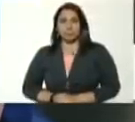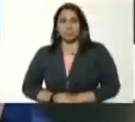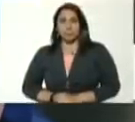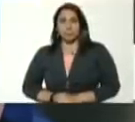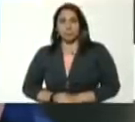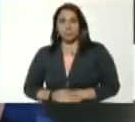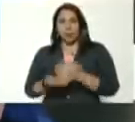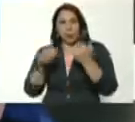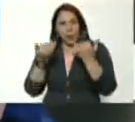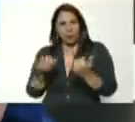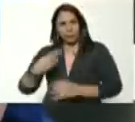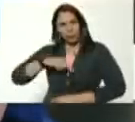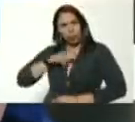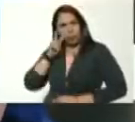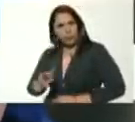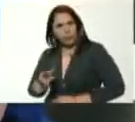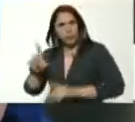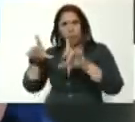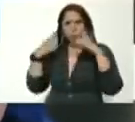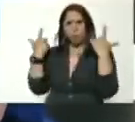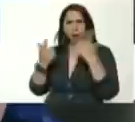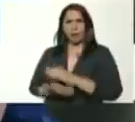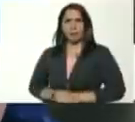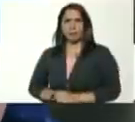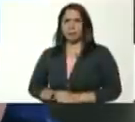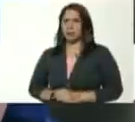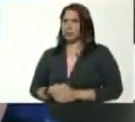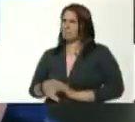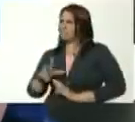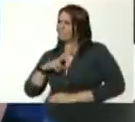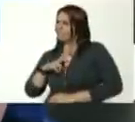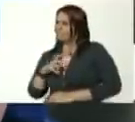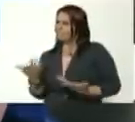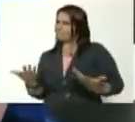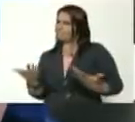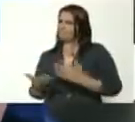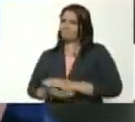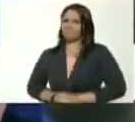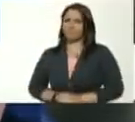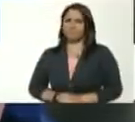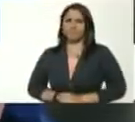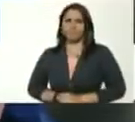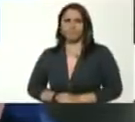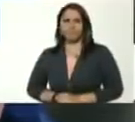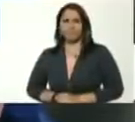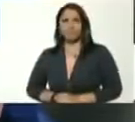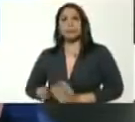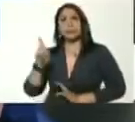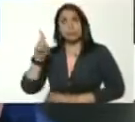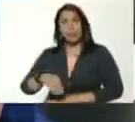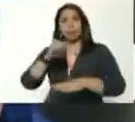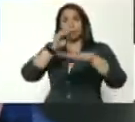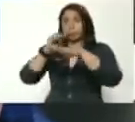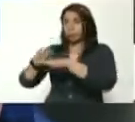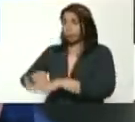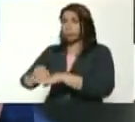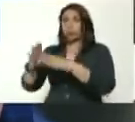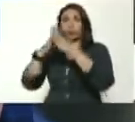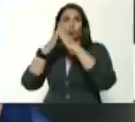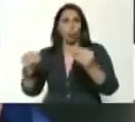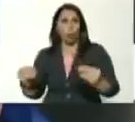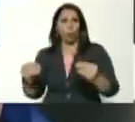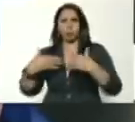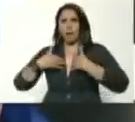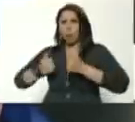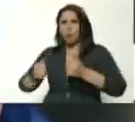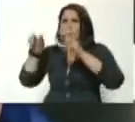presentó un caso en La Guaira que nos pareció bastante sospechoso. Se hizo toda la red de vigilancia epidemiológica, todo el tejido de